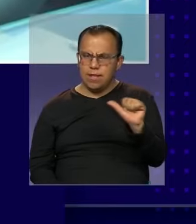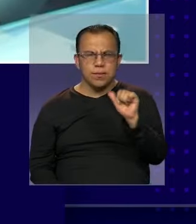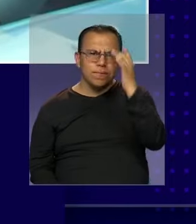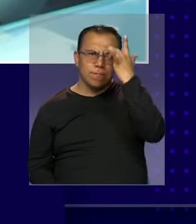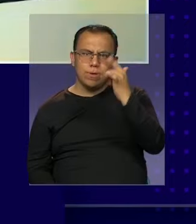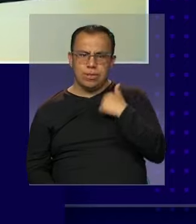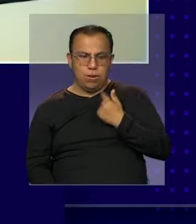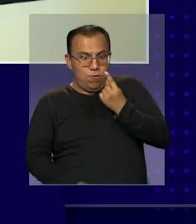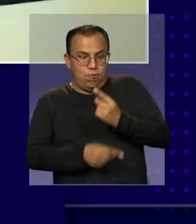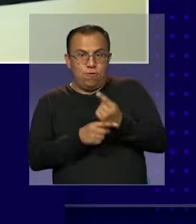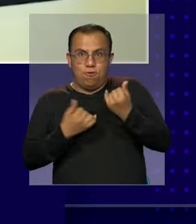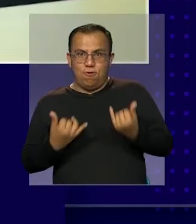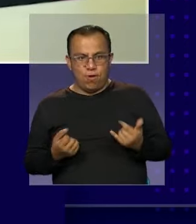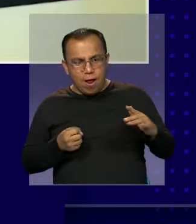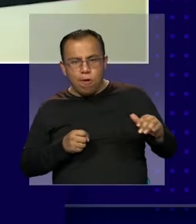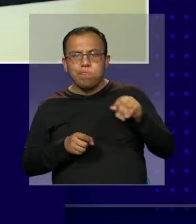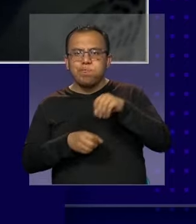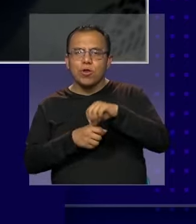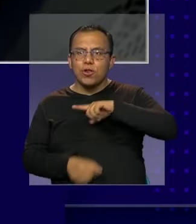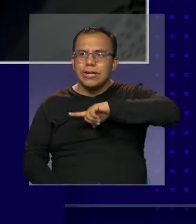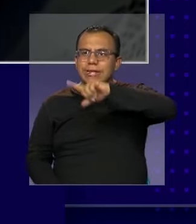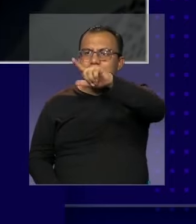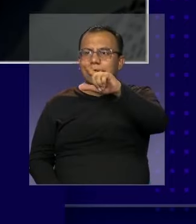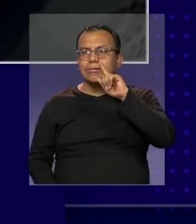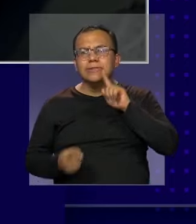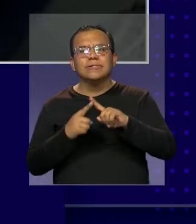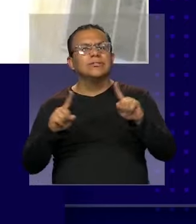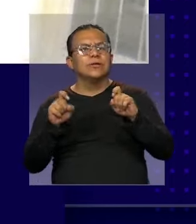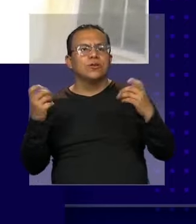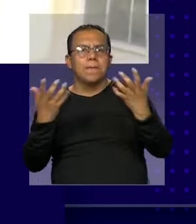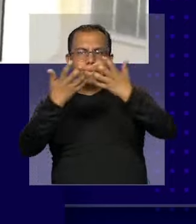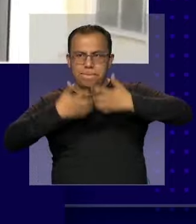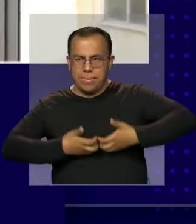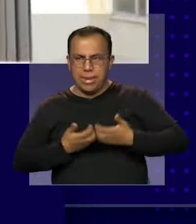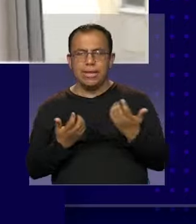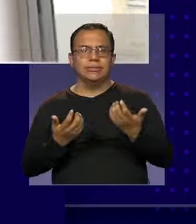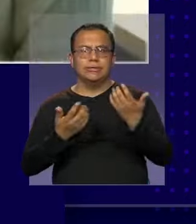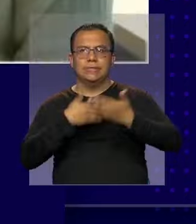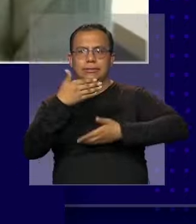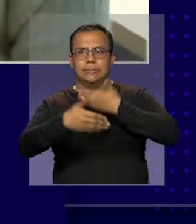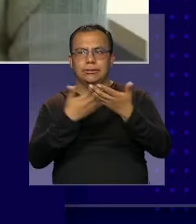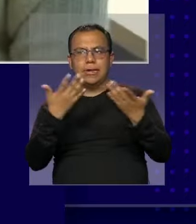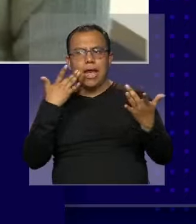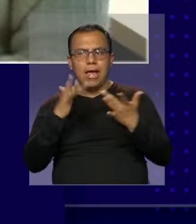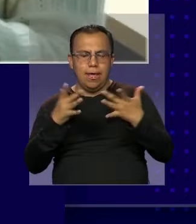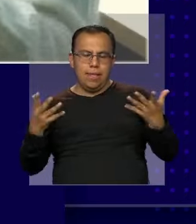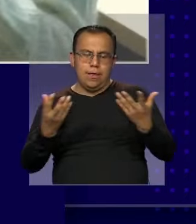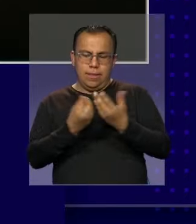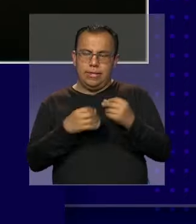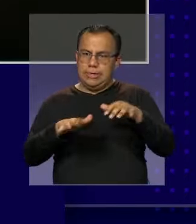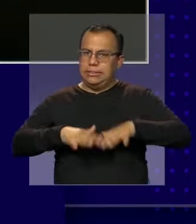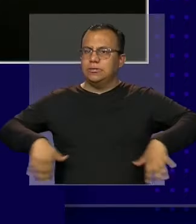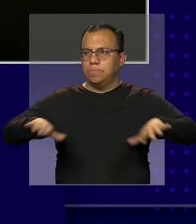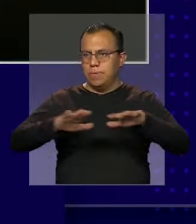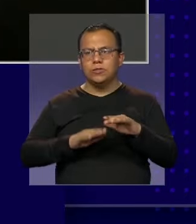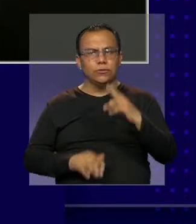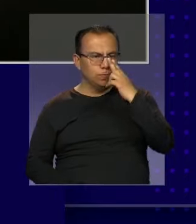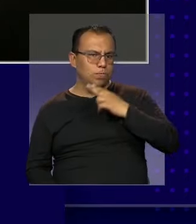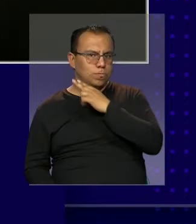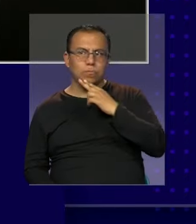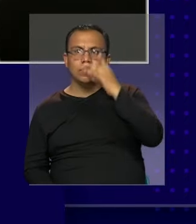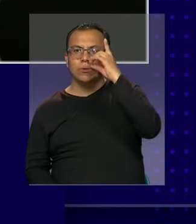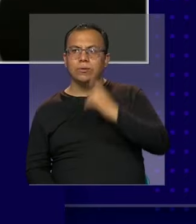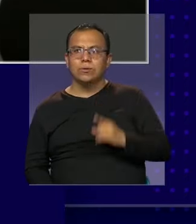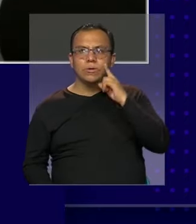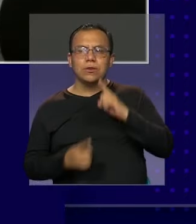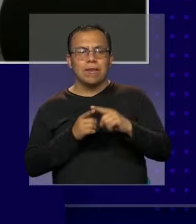aún ocupan espacios de liderazgos en empresas, en corporaciones, en espacios importantes de toma de decisión, debido